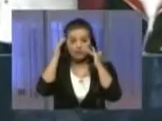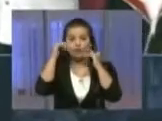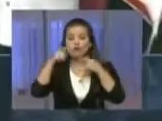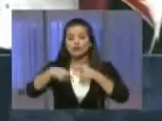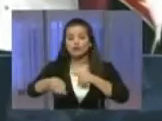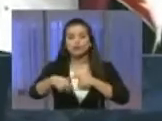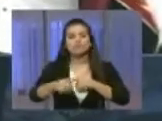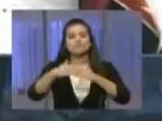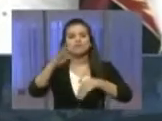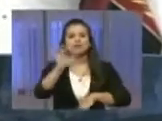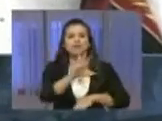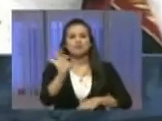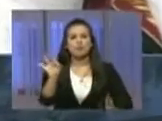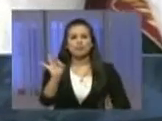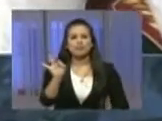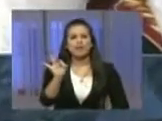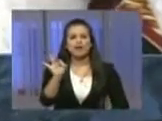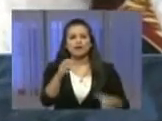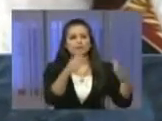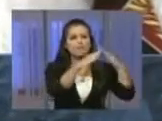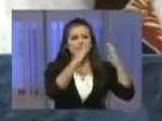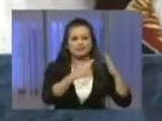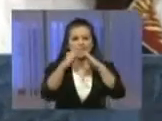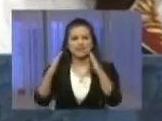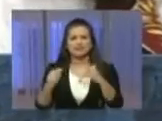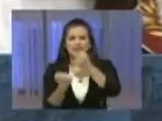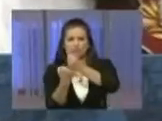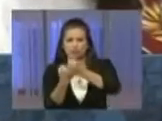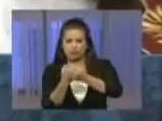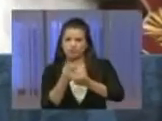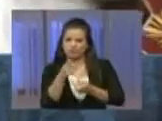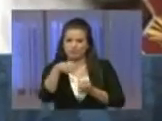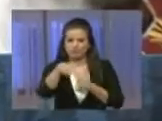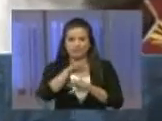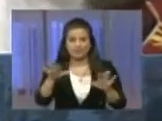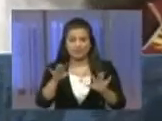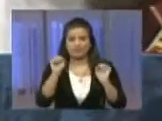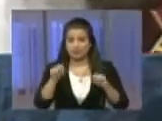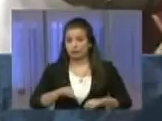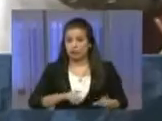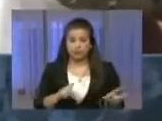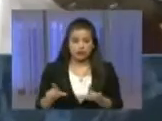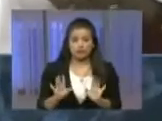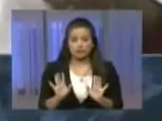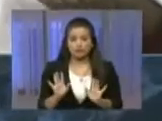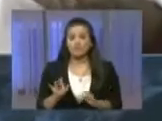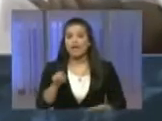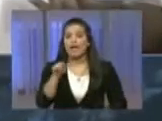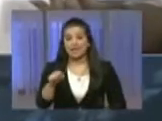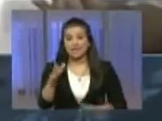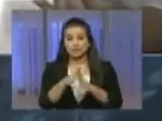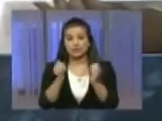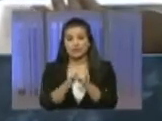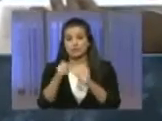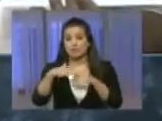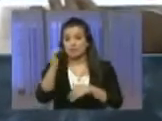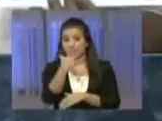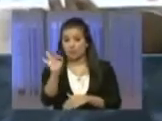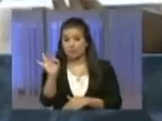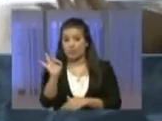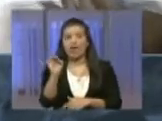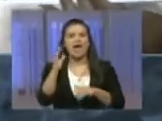más de 50 bases de misiones en el estado anzuategui y esa atención es una atención integral no